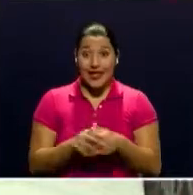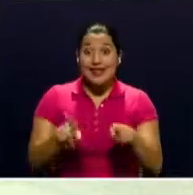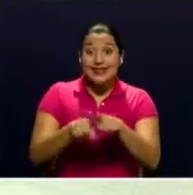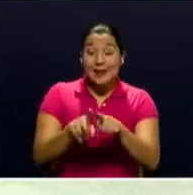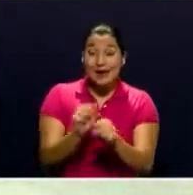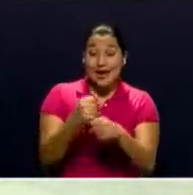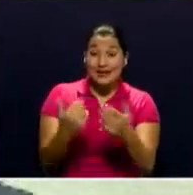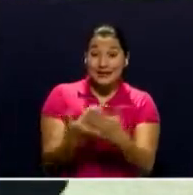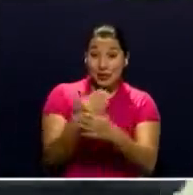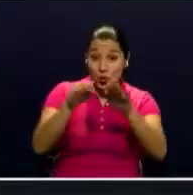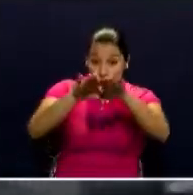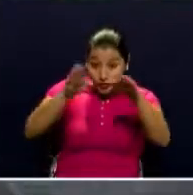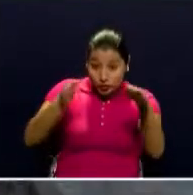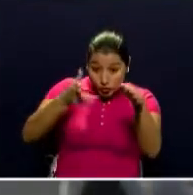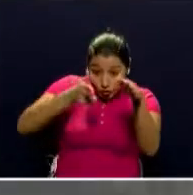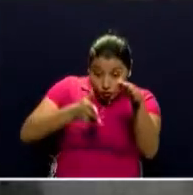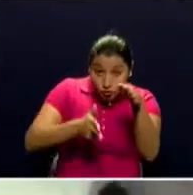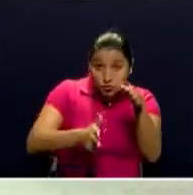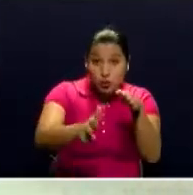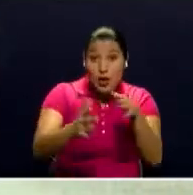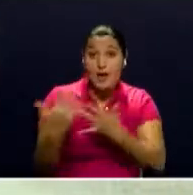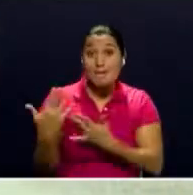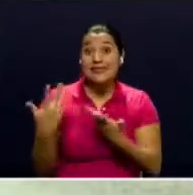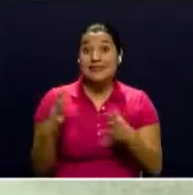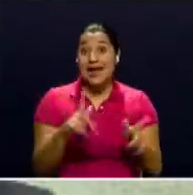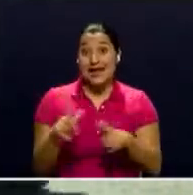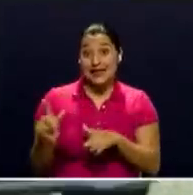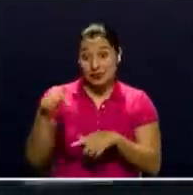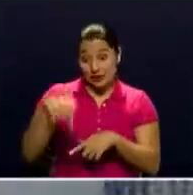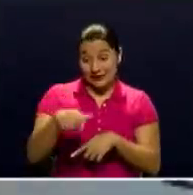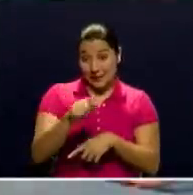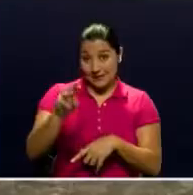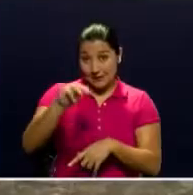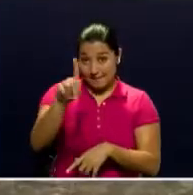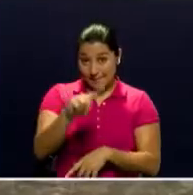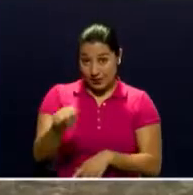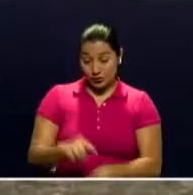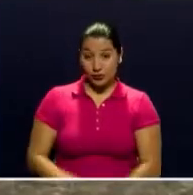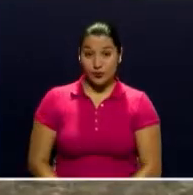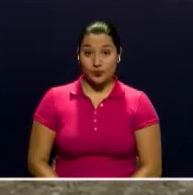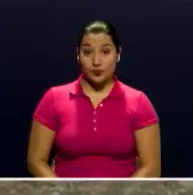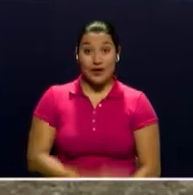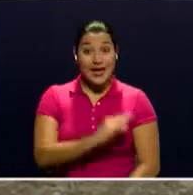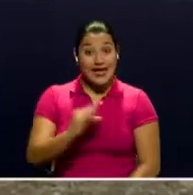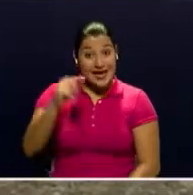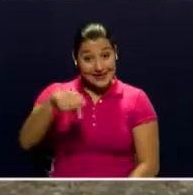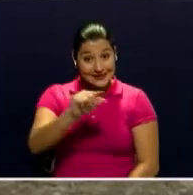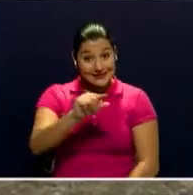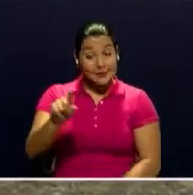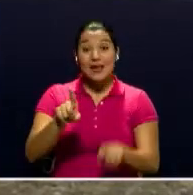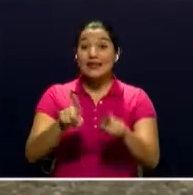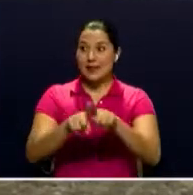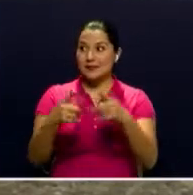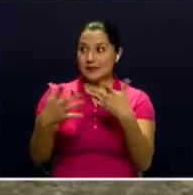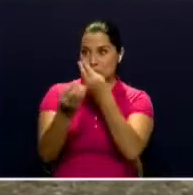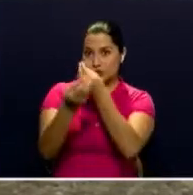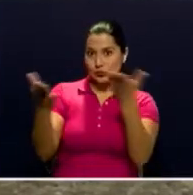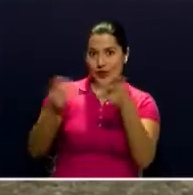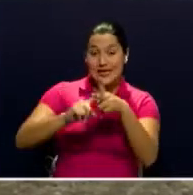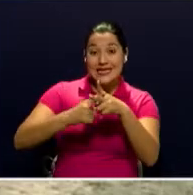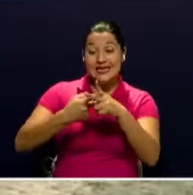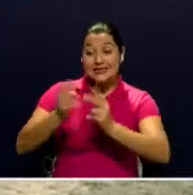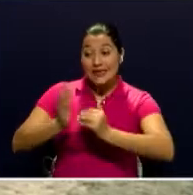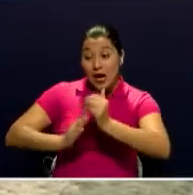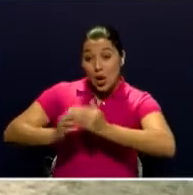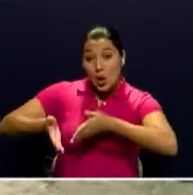antigua rotonda de las Garantías Sociales que se espera esté listo este mes de marzo. Y esta semana también se anunció el inicio de obras